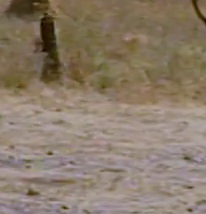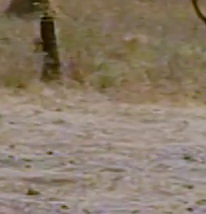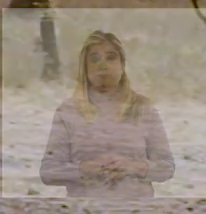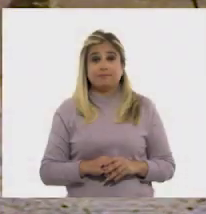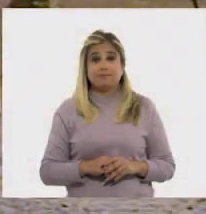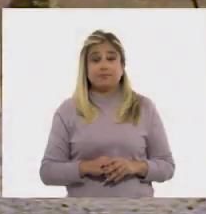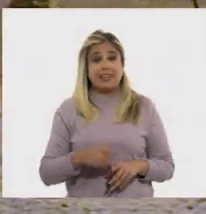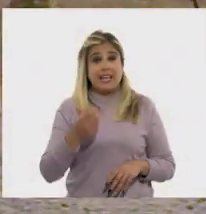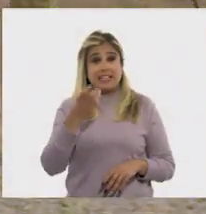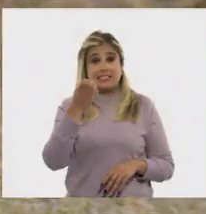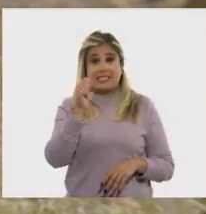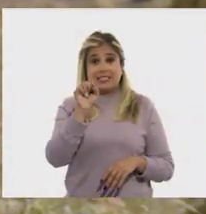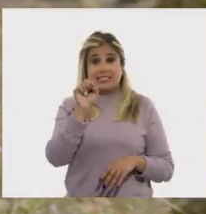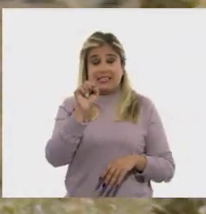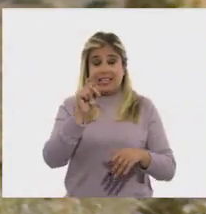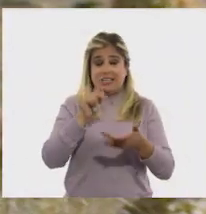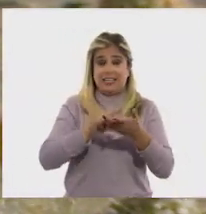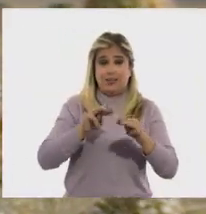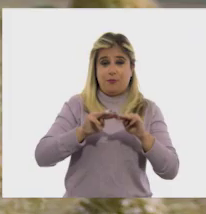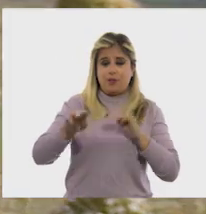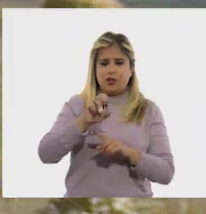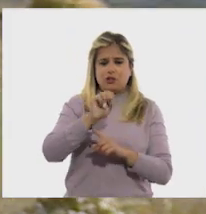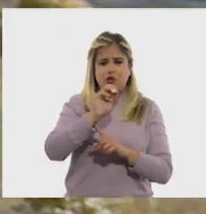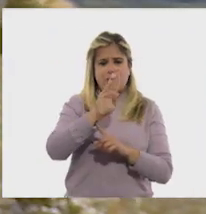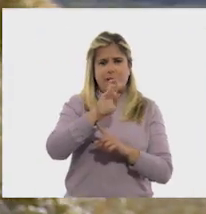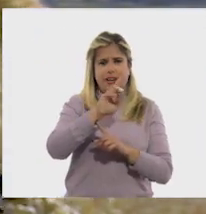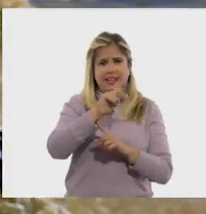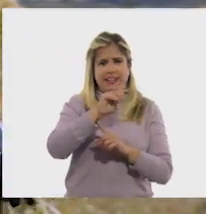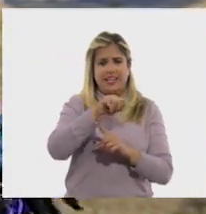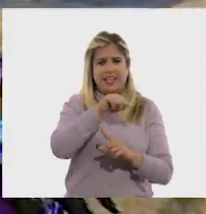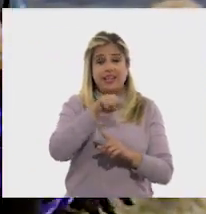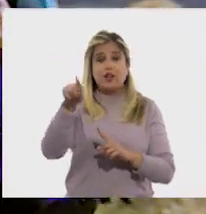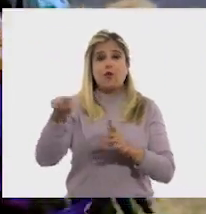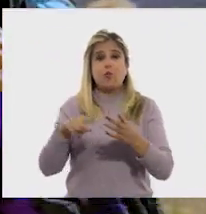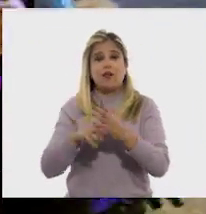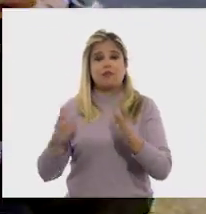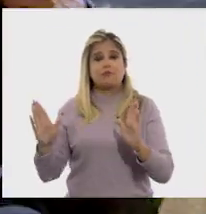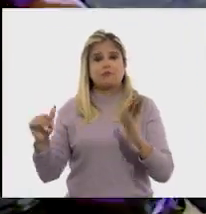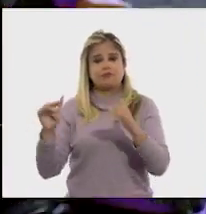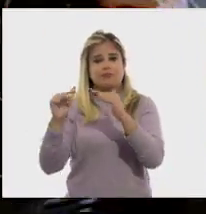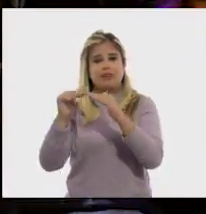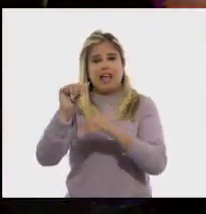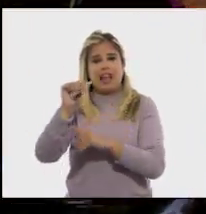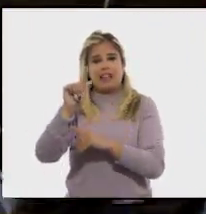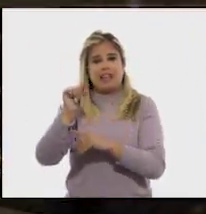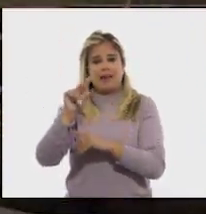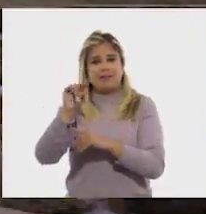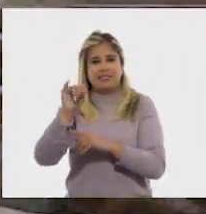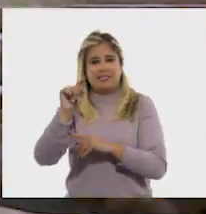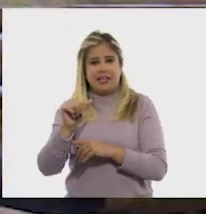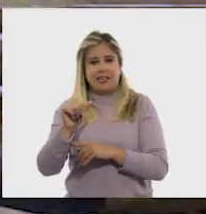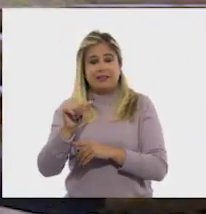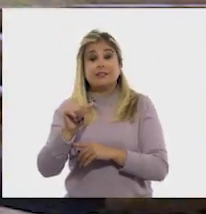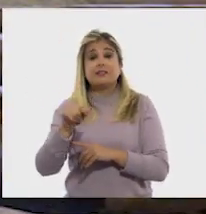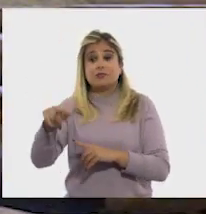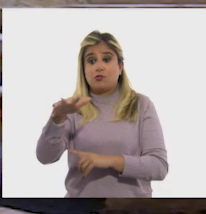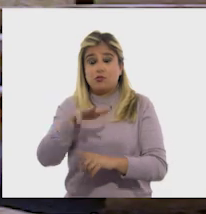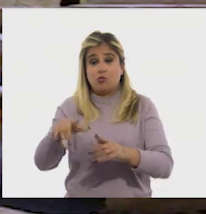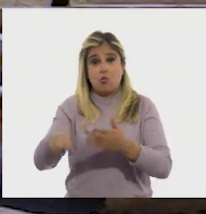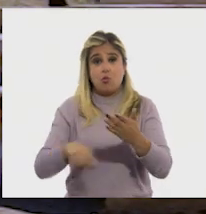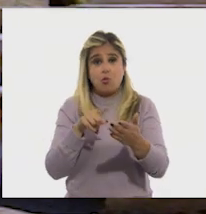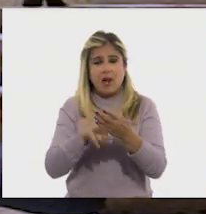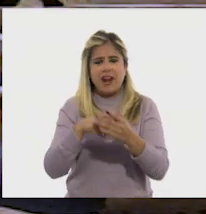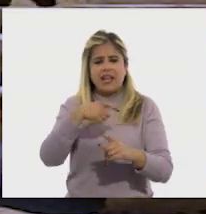A 60 kilómetros de Sombrerete está la zona arqueológica de Altavista, Chalchihuites, que junto con